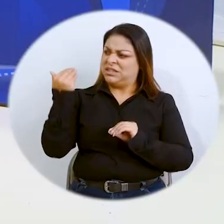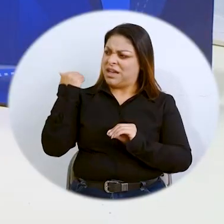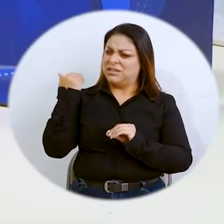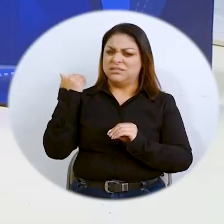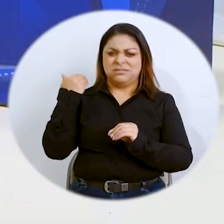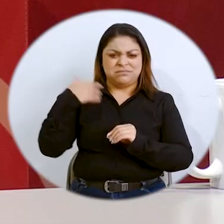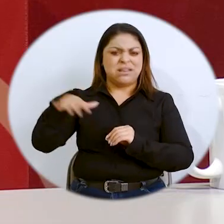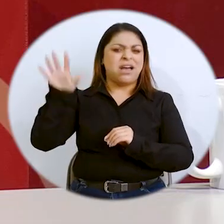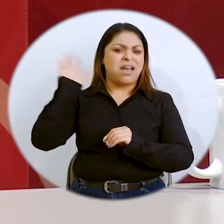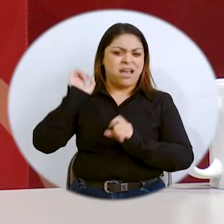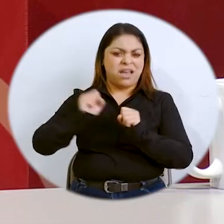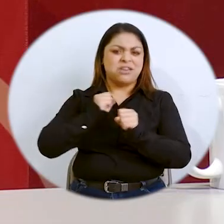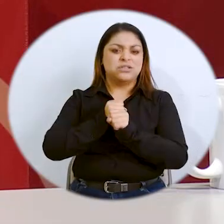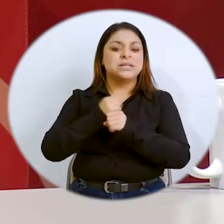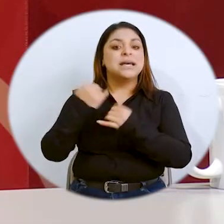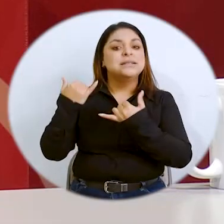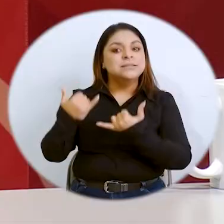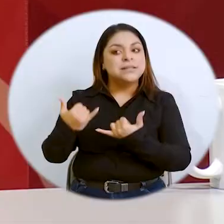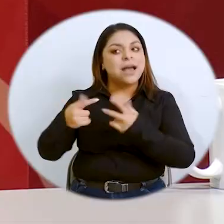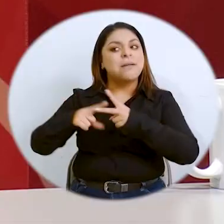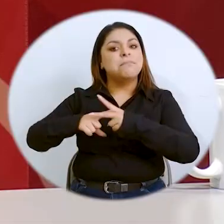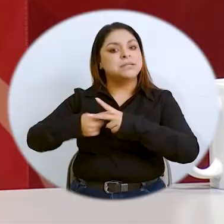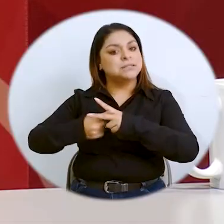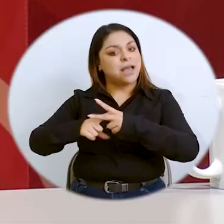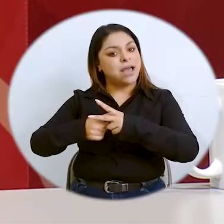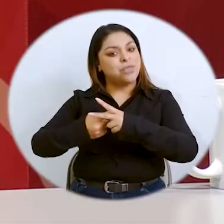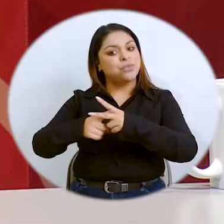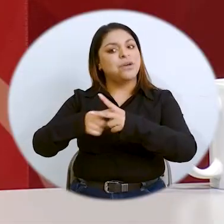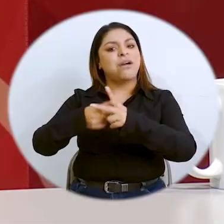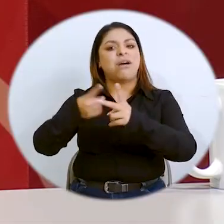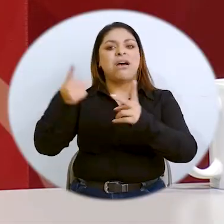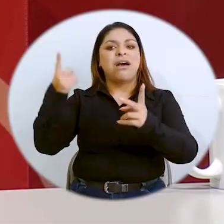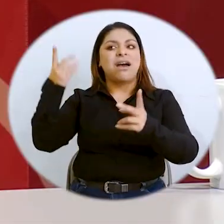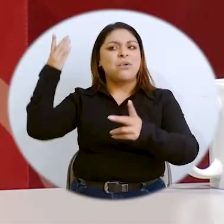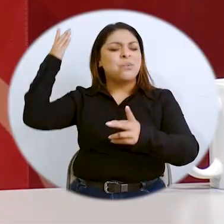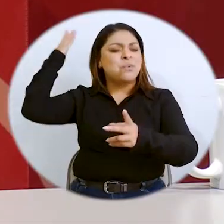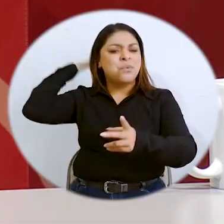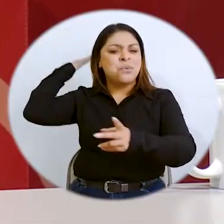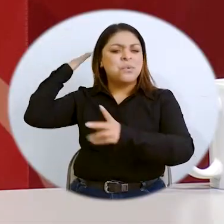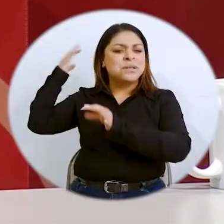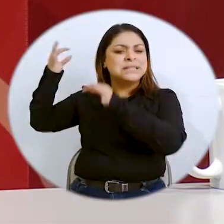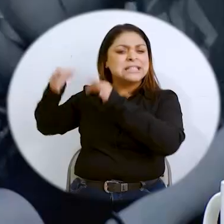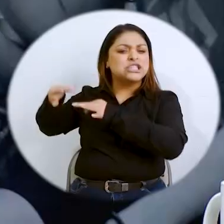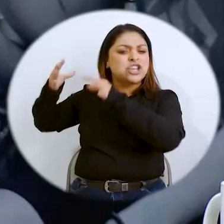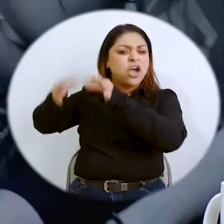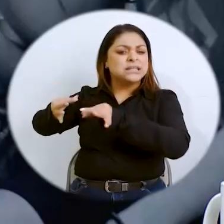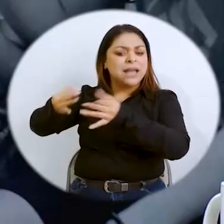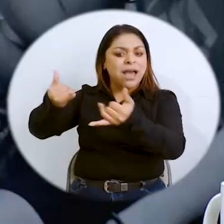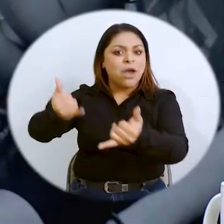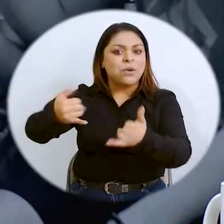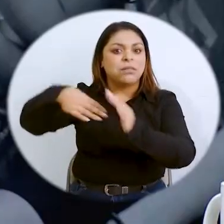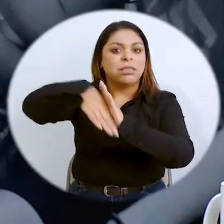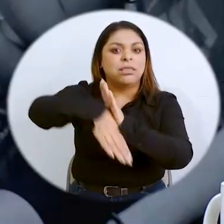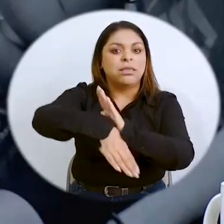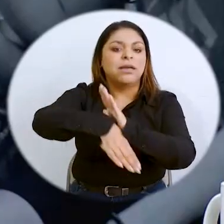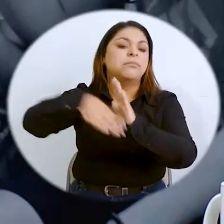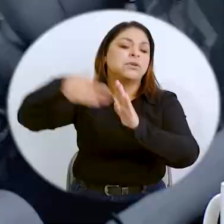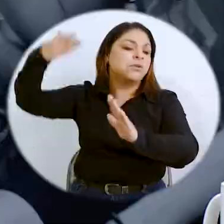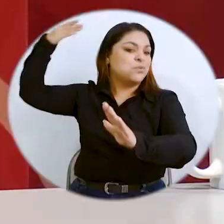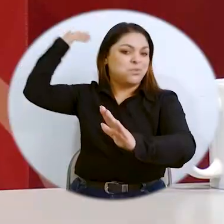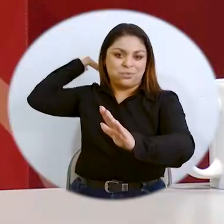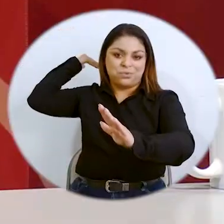educación, desde hace ya varios años, pues ya están empezando a dar resultados muy negativos, ¿verdad? Entonces, si queremos revertir